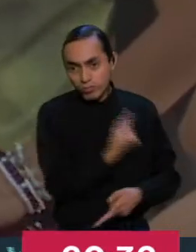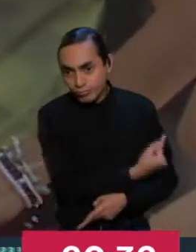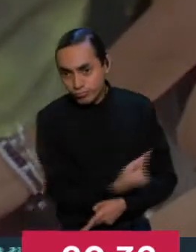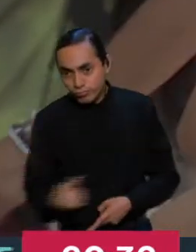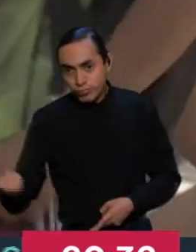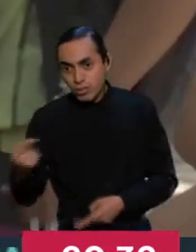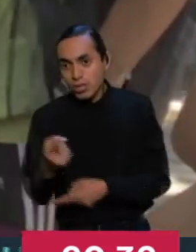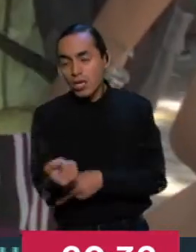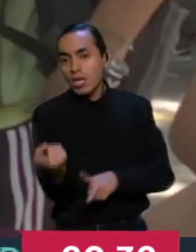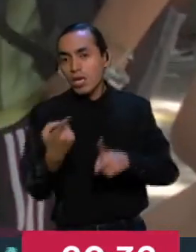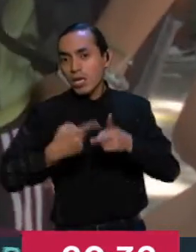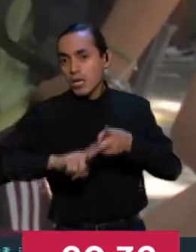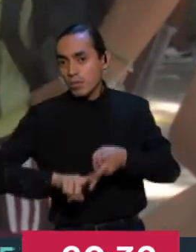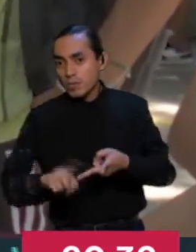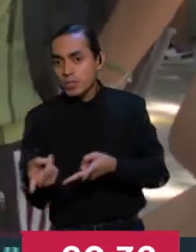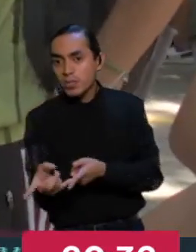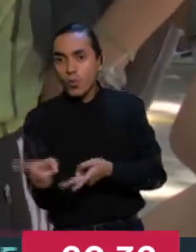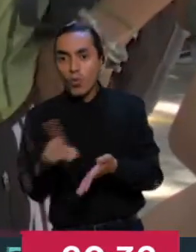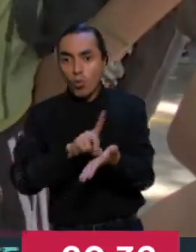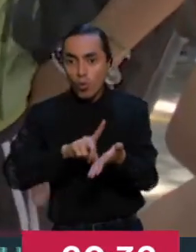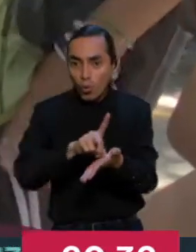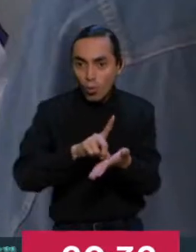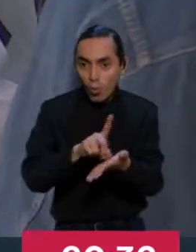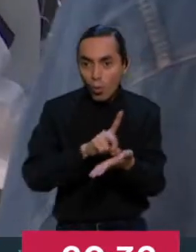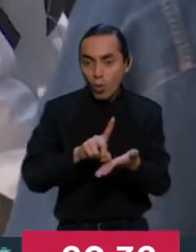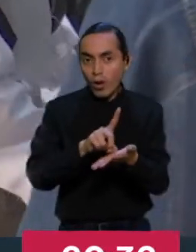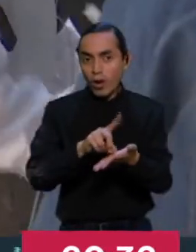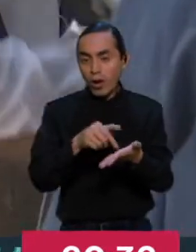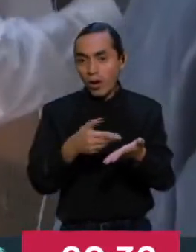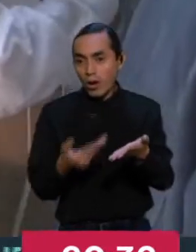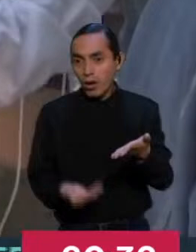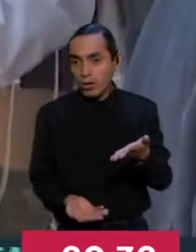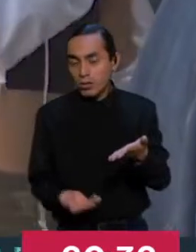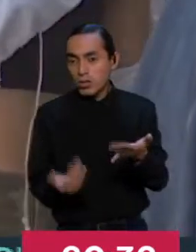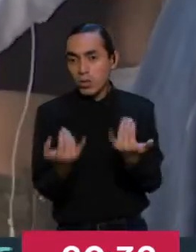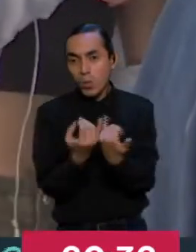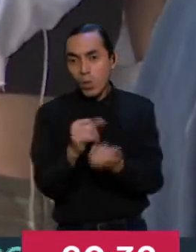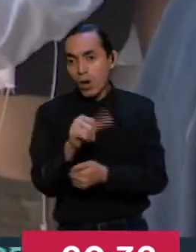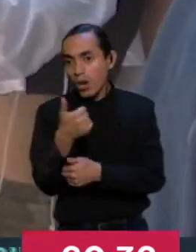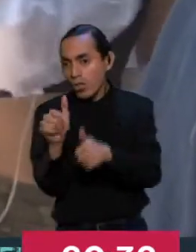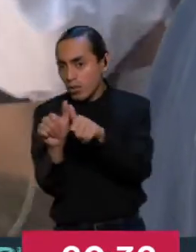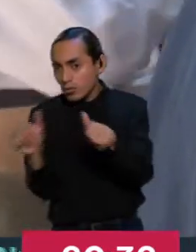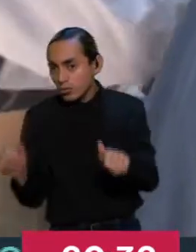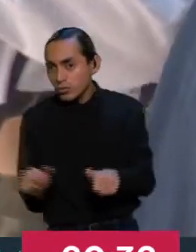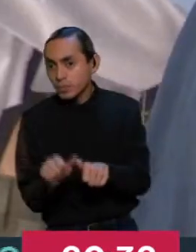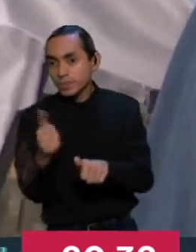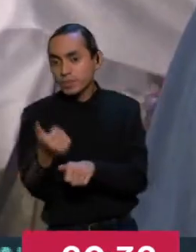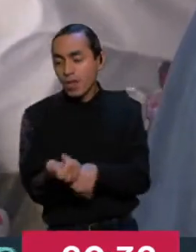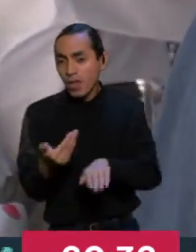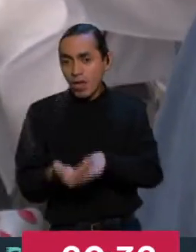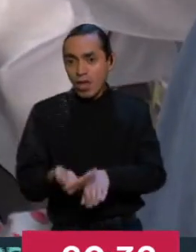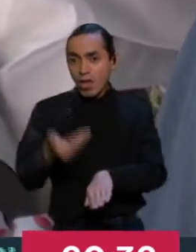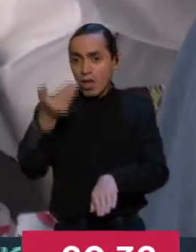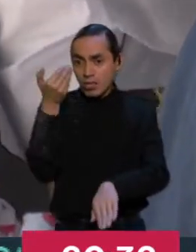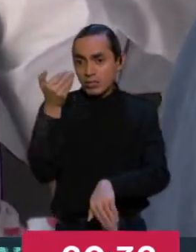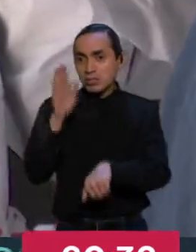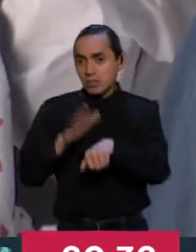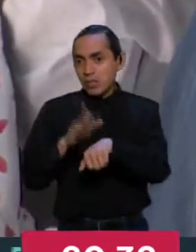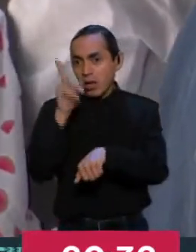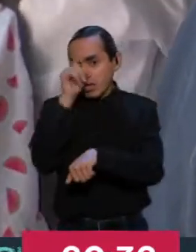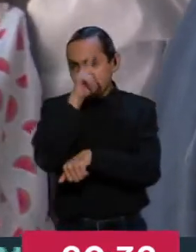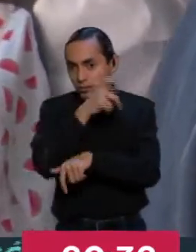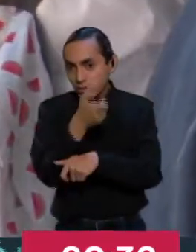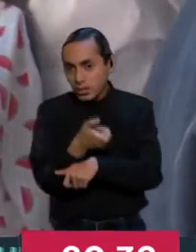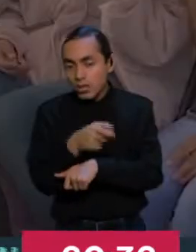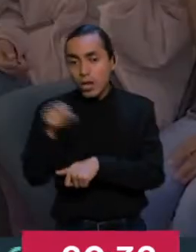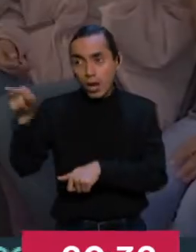a interactuar con la droga y a ir interviniendo en otras áreas que pues hace tiempo era como más difícil. Los